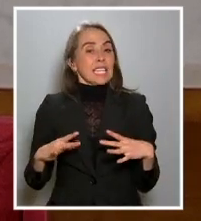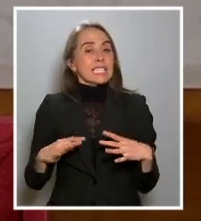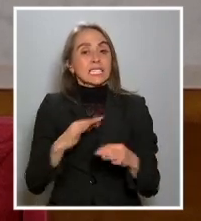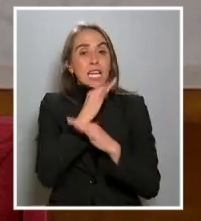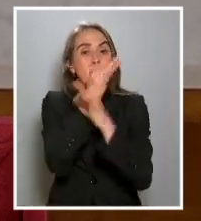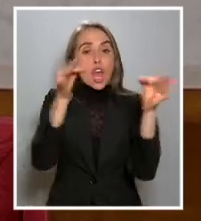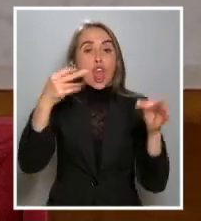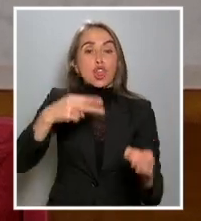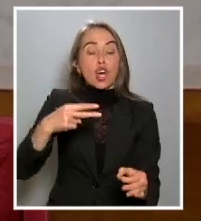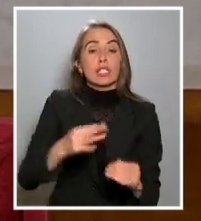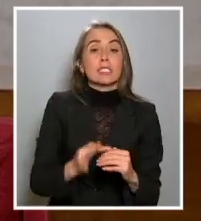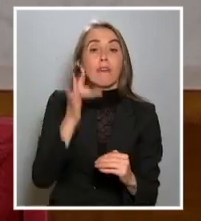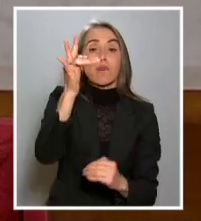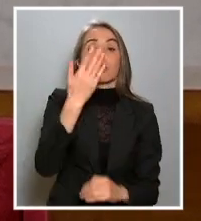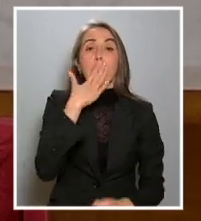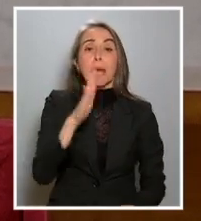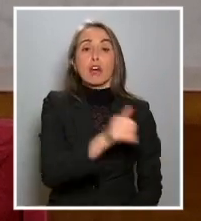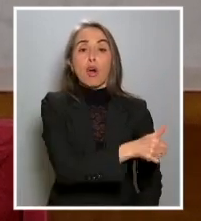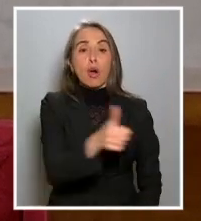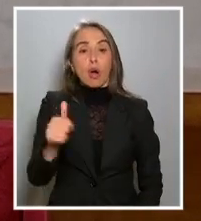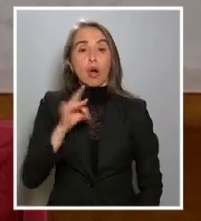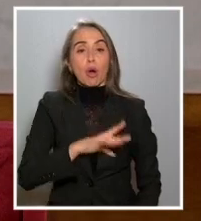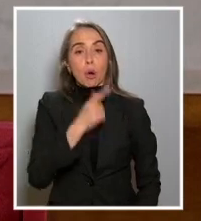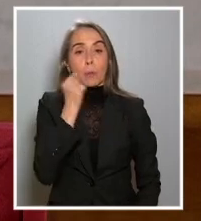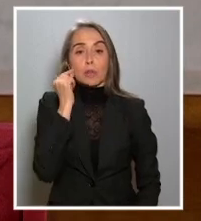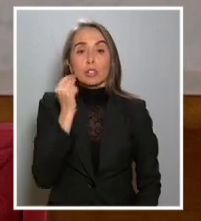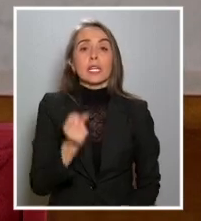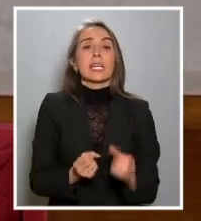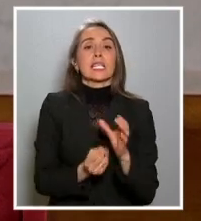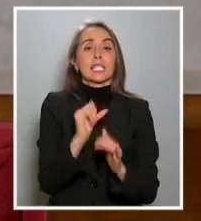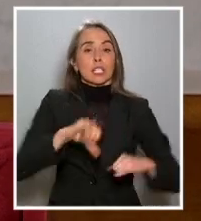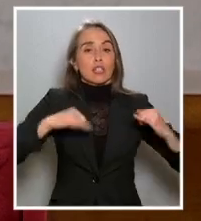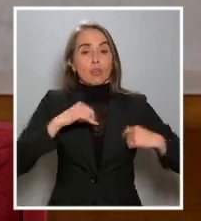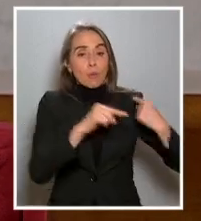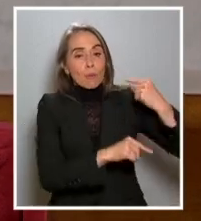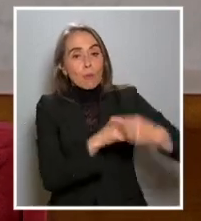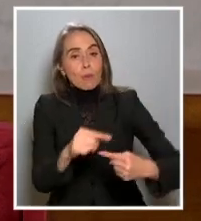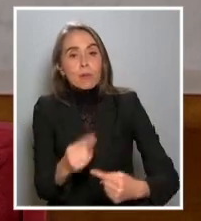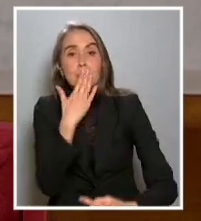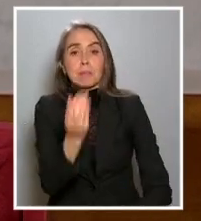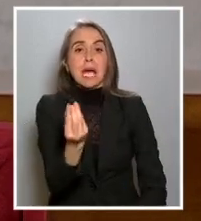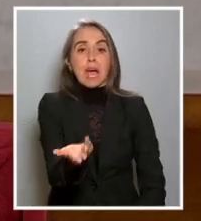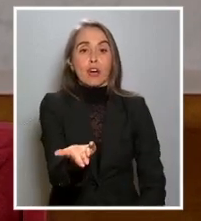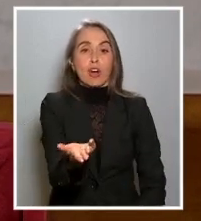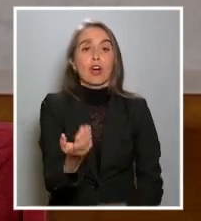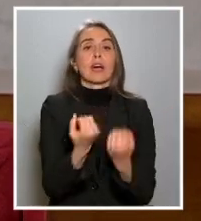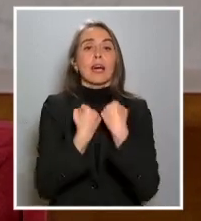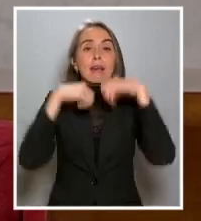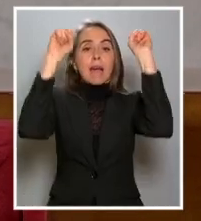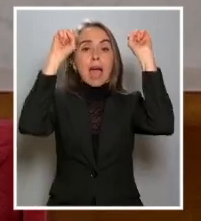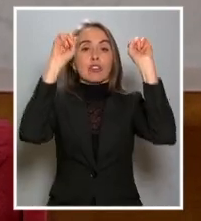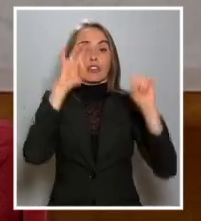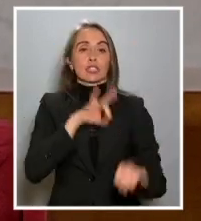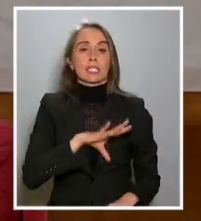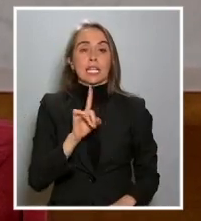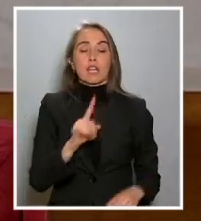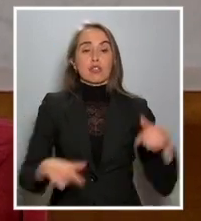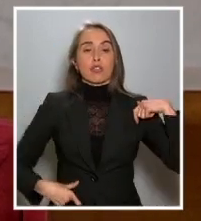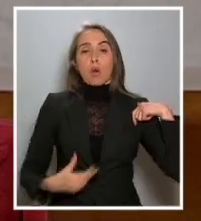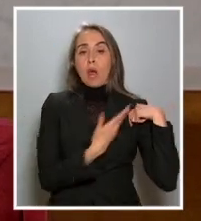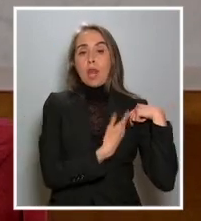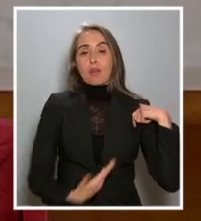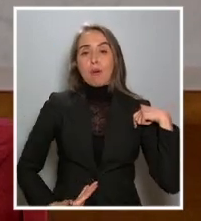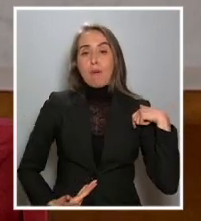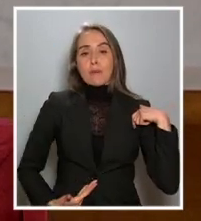que le augura un mejor futuro a todos los chilenos, en especial a las nuevas generaciones. Este es un triunfo de Chile, no de un gobierno en